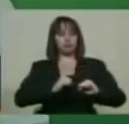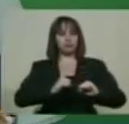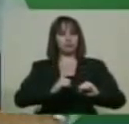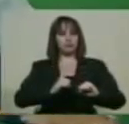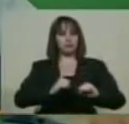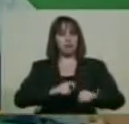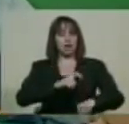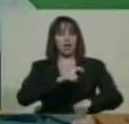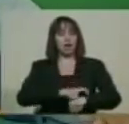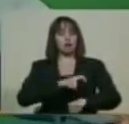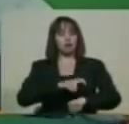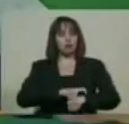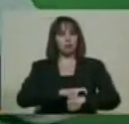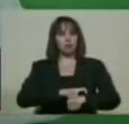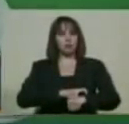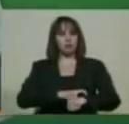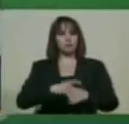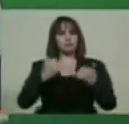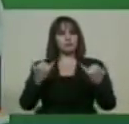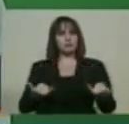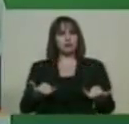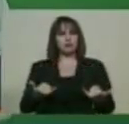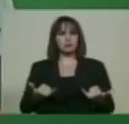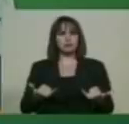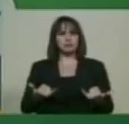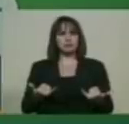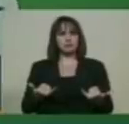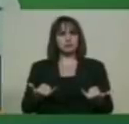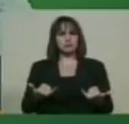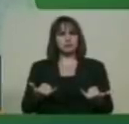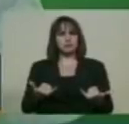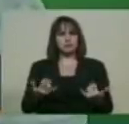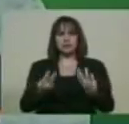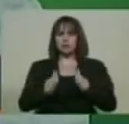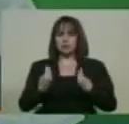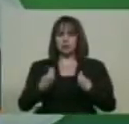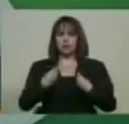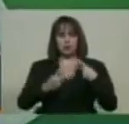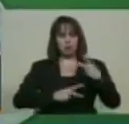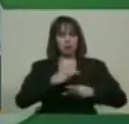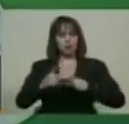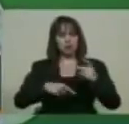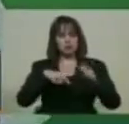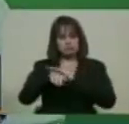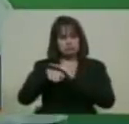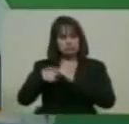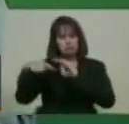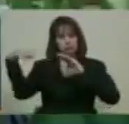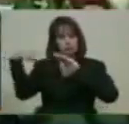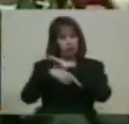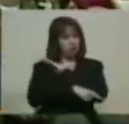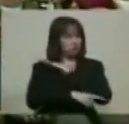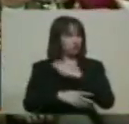Es un tiempo donde ya se había vivido un proceso muy profundo